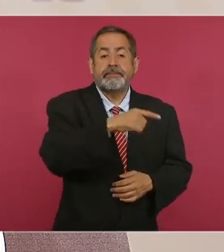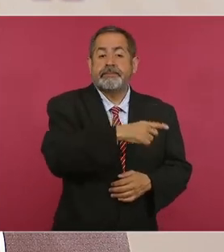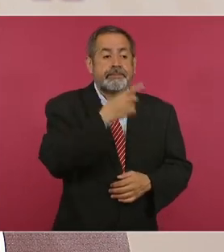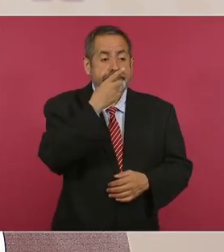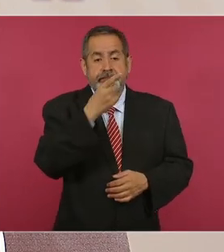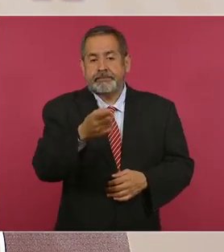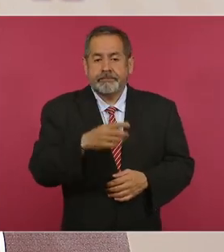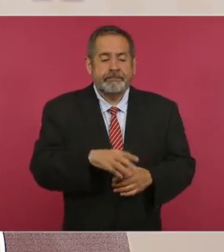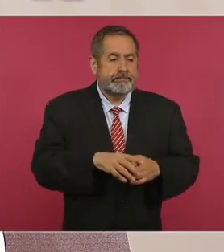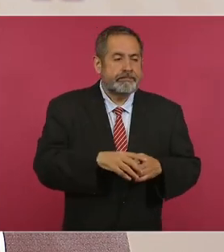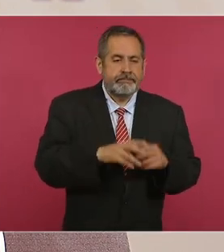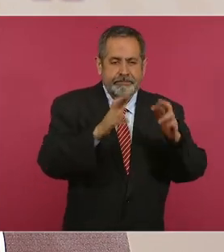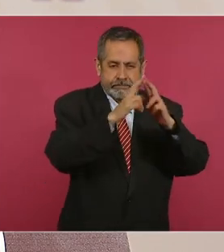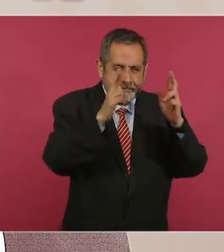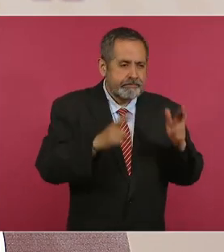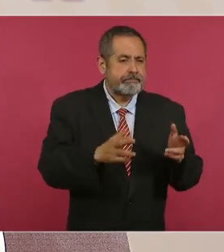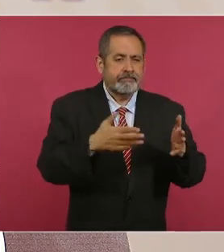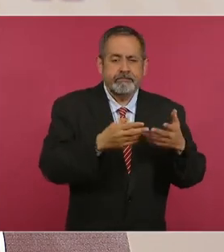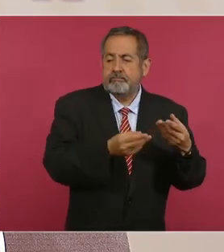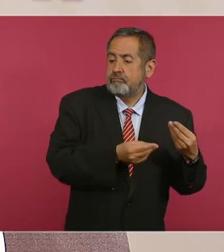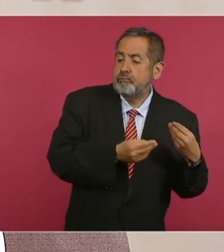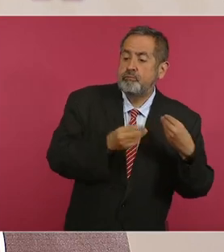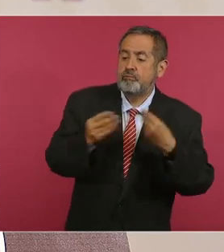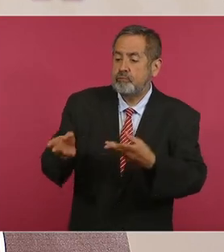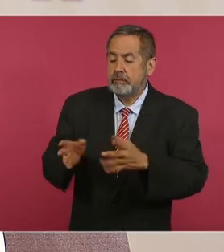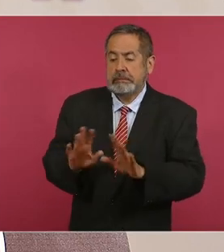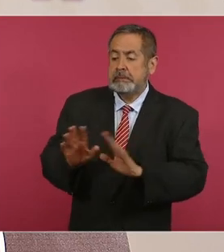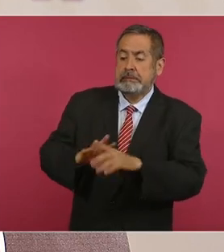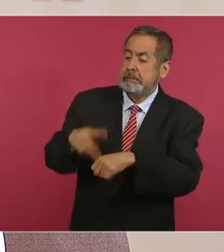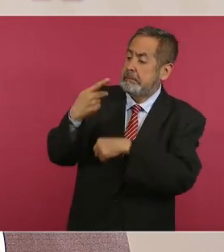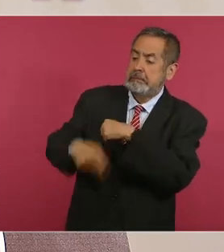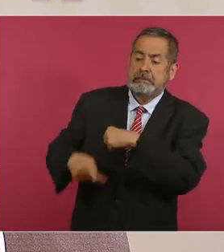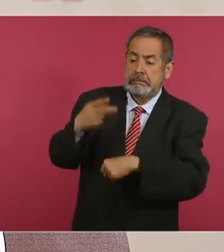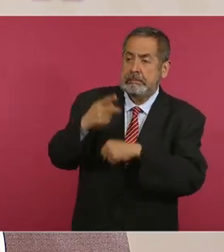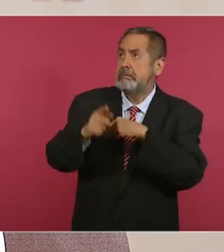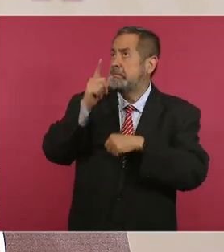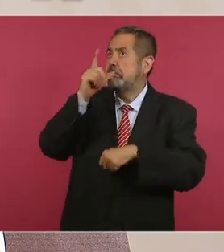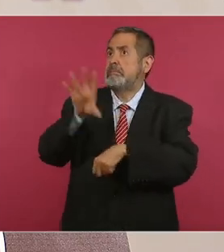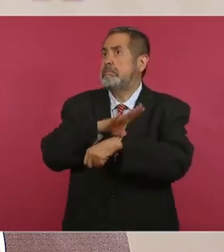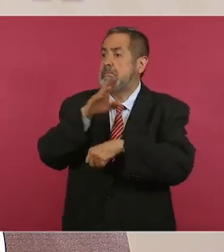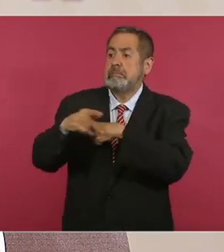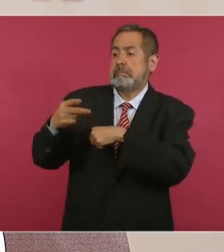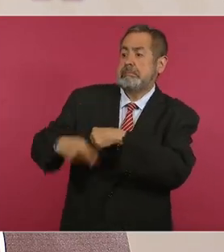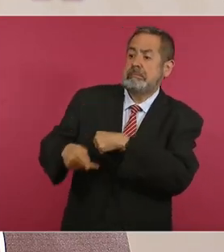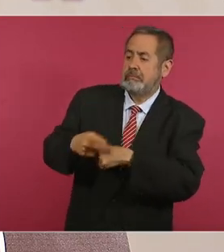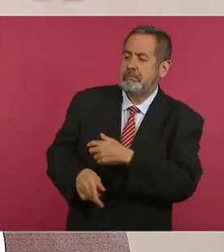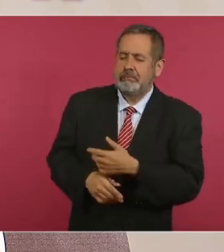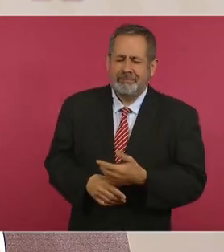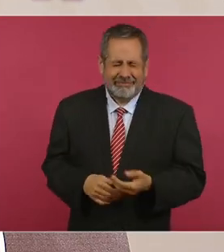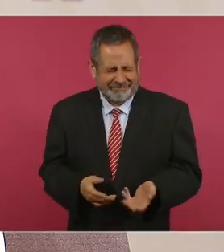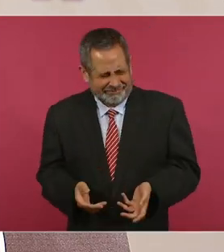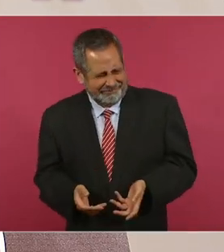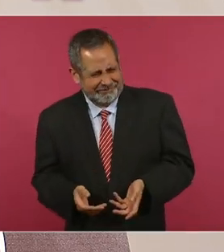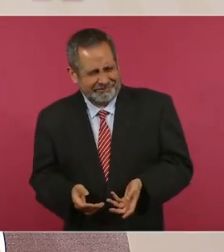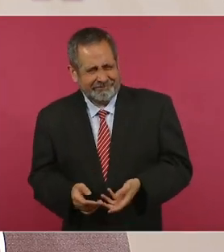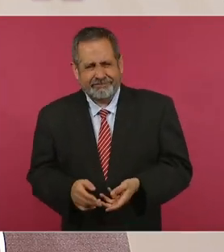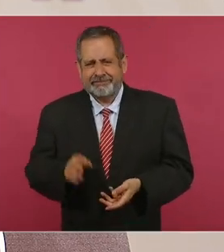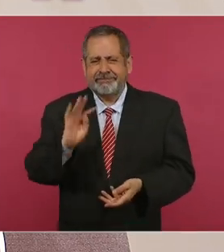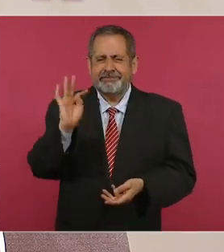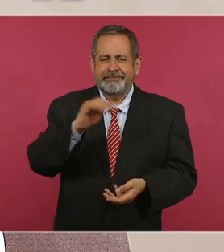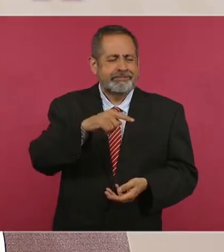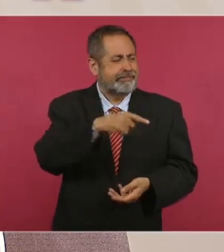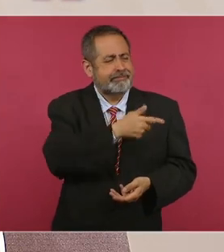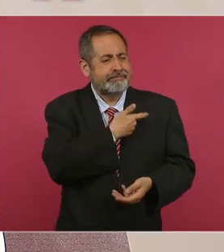Acapulco por fallas en transformadores de luz. Tal vez a la oposición pues no le gustó que en tiempo récord